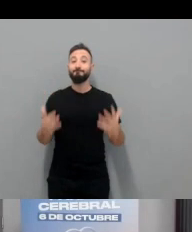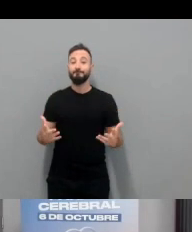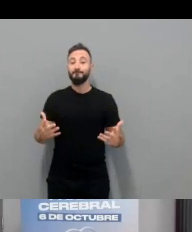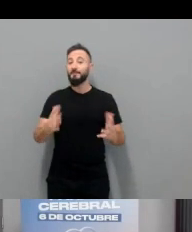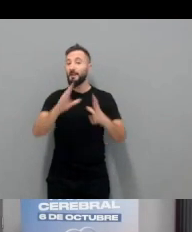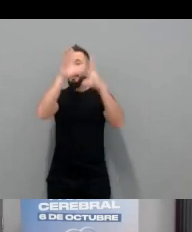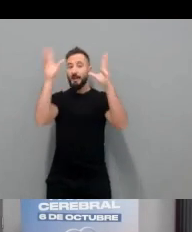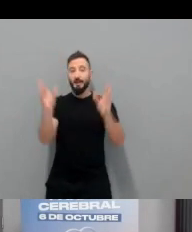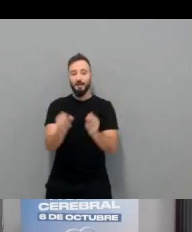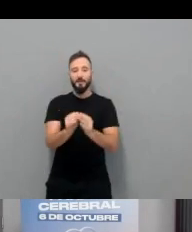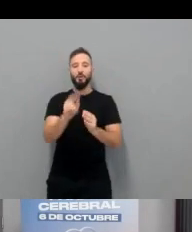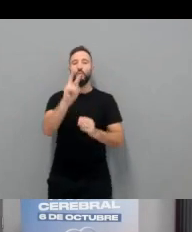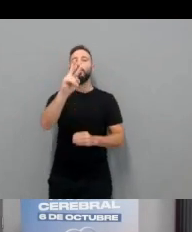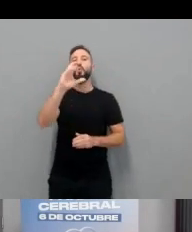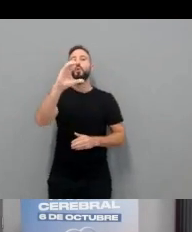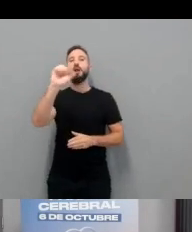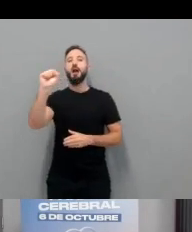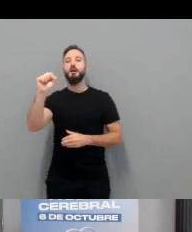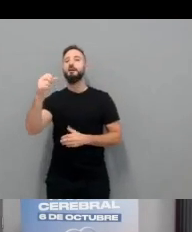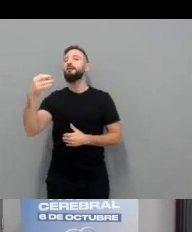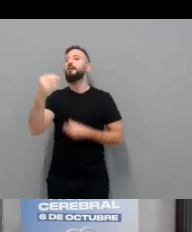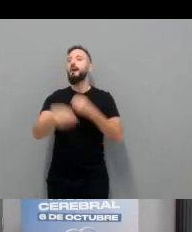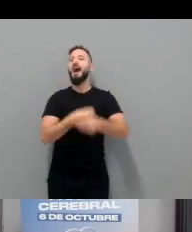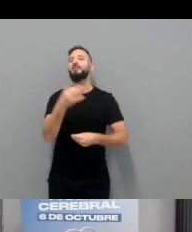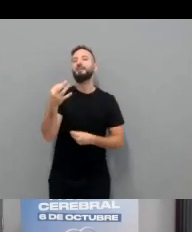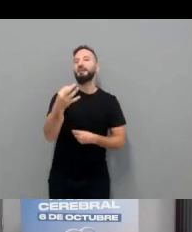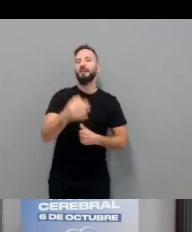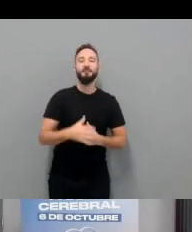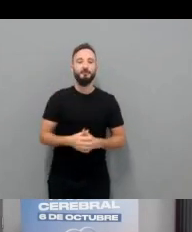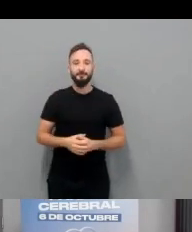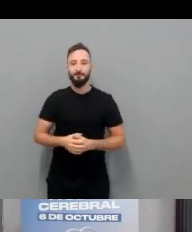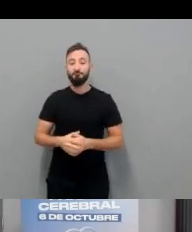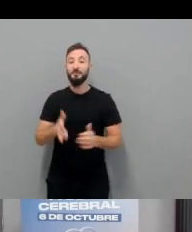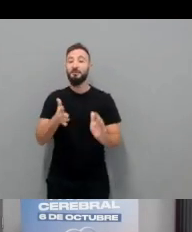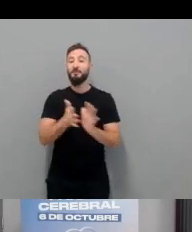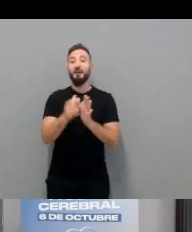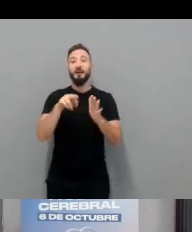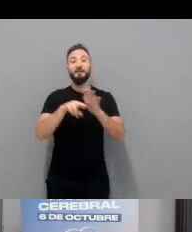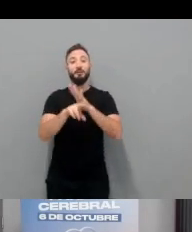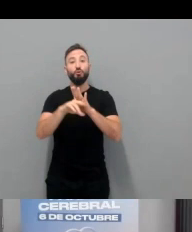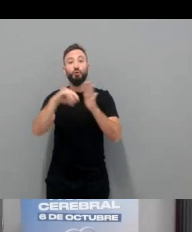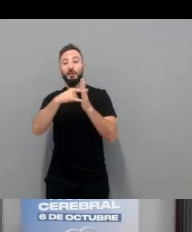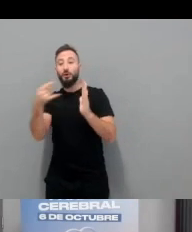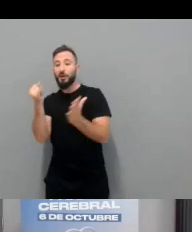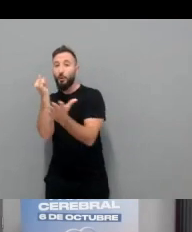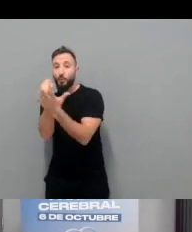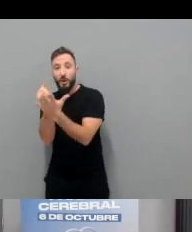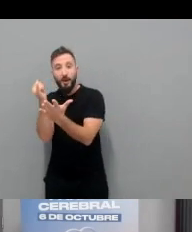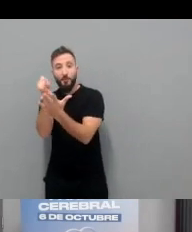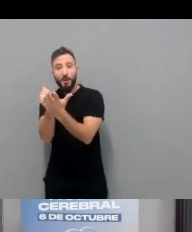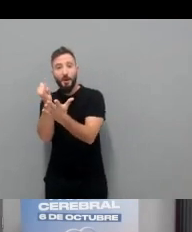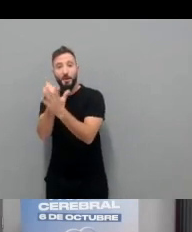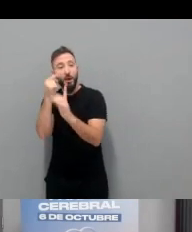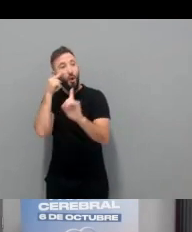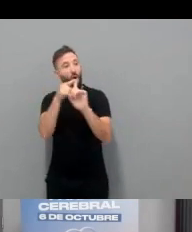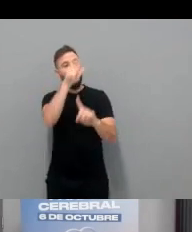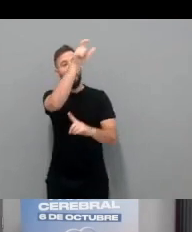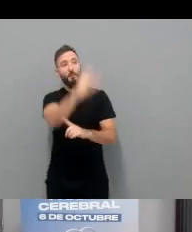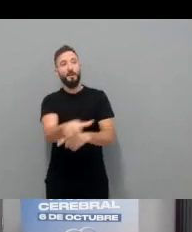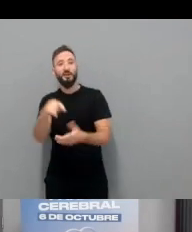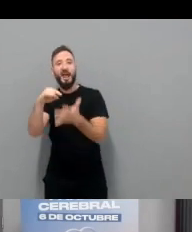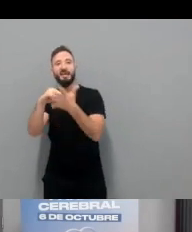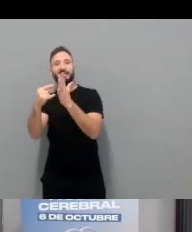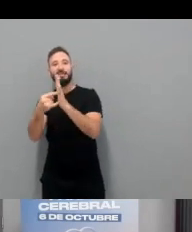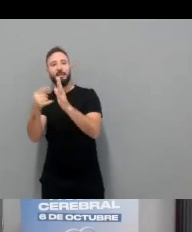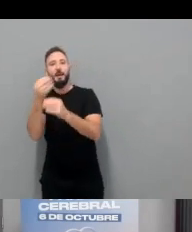Concretando, ¿qué hace la UCA? Vale, la UCA al final lo que hace es prueba recursos tecnológicos para prescribir a la persona pues, qué sistema